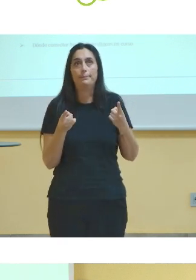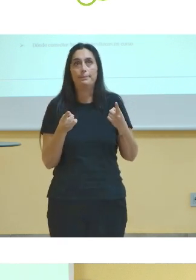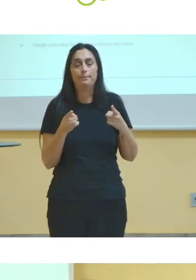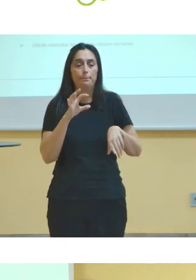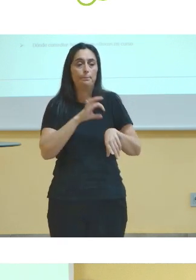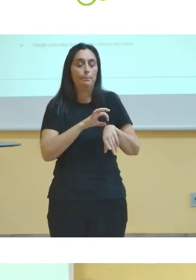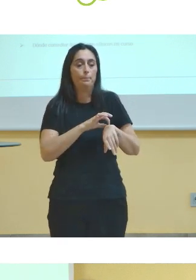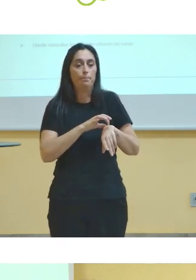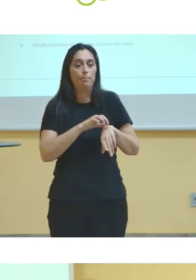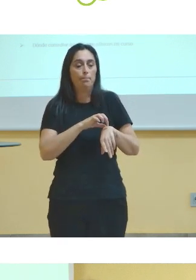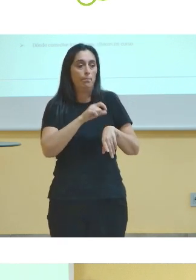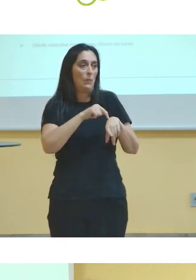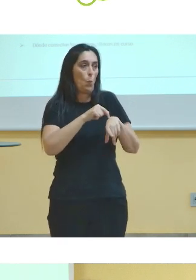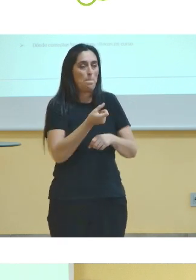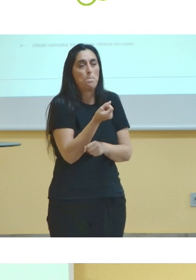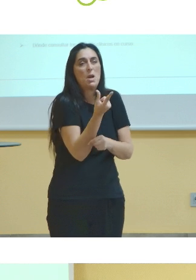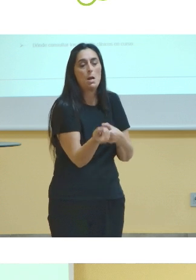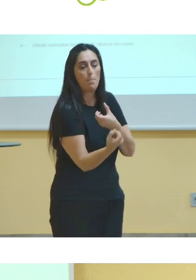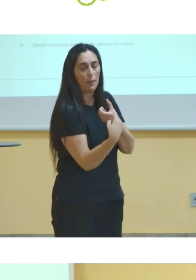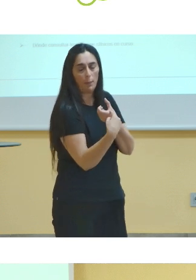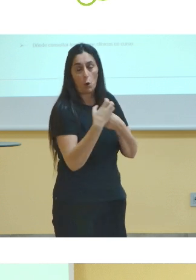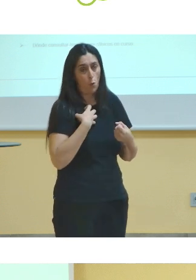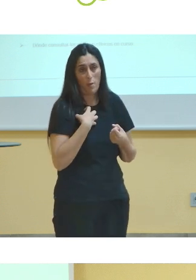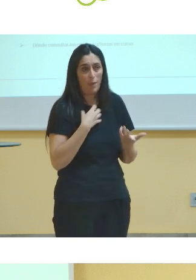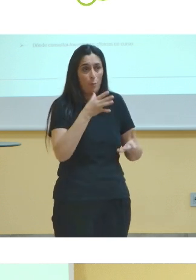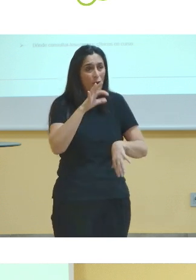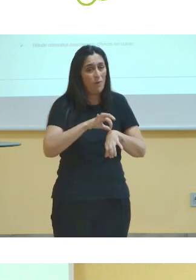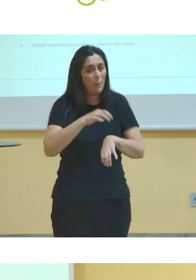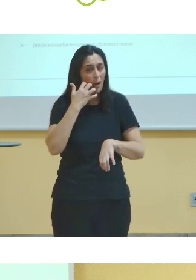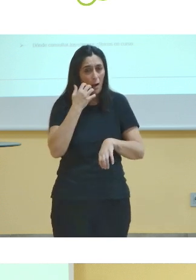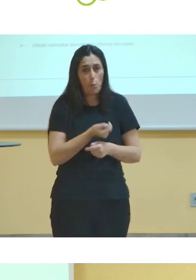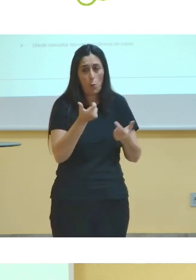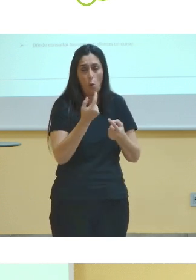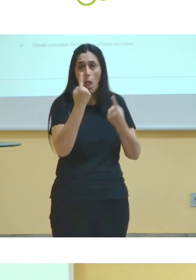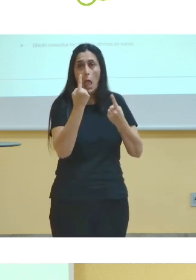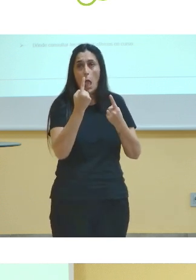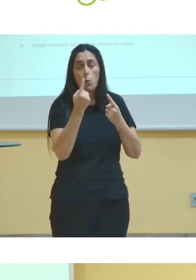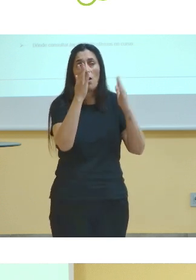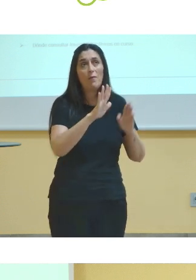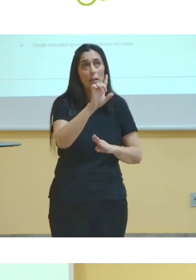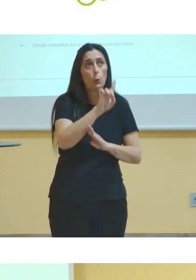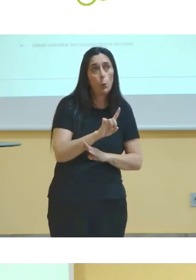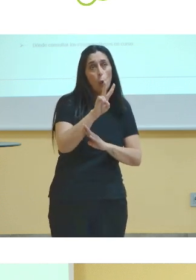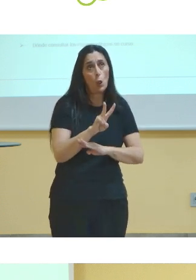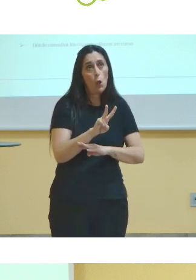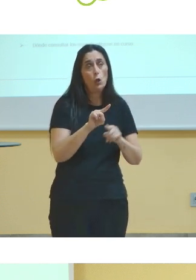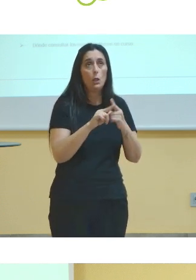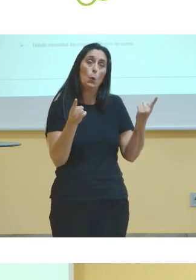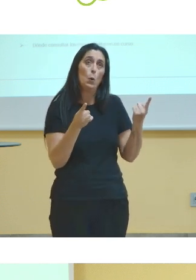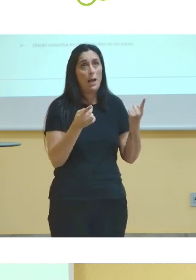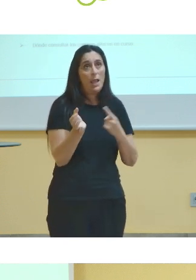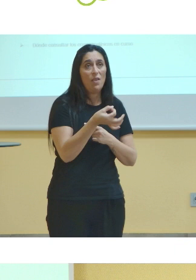con miles de pacientes, somos pocos, que muchas veces llegamos a la fase 1 y 2, que es la de eficacia